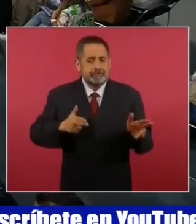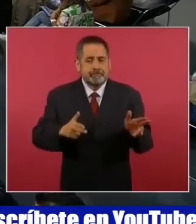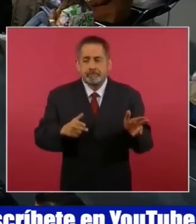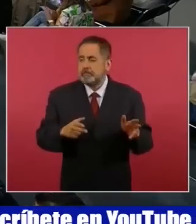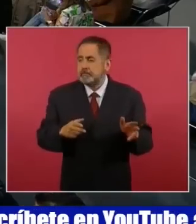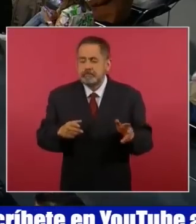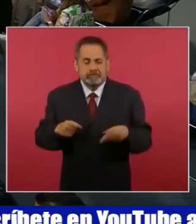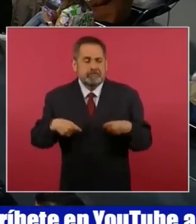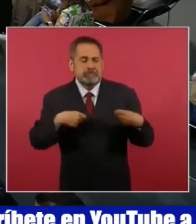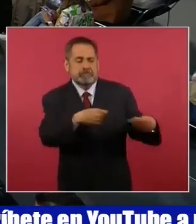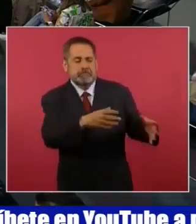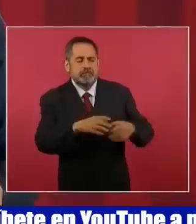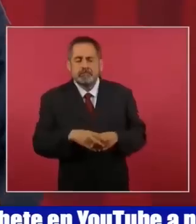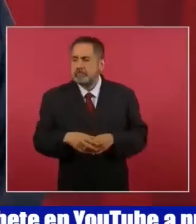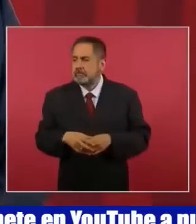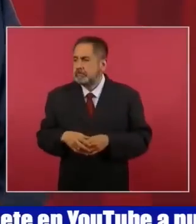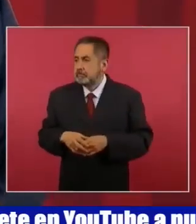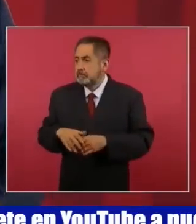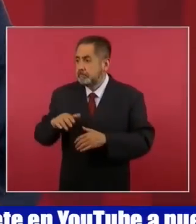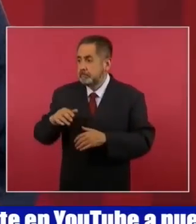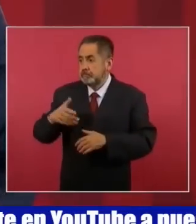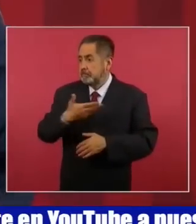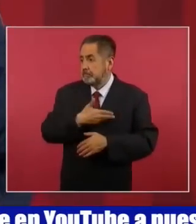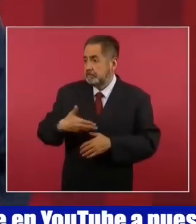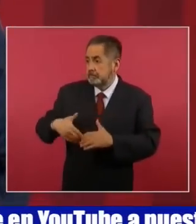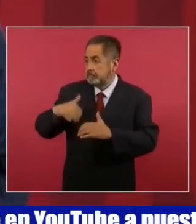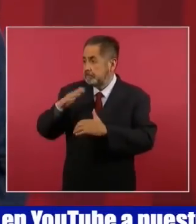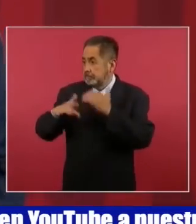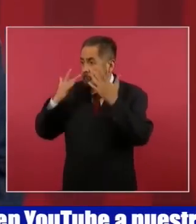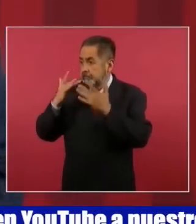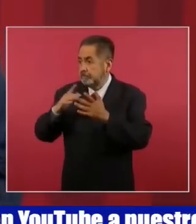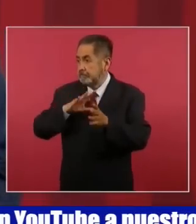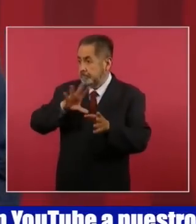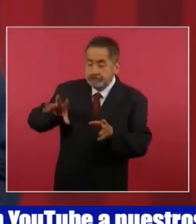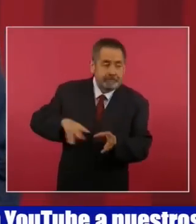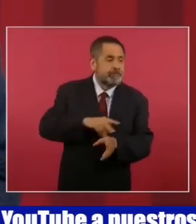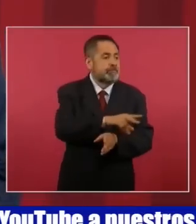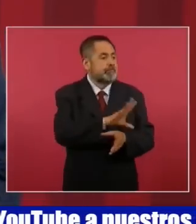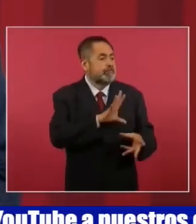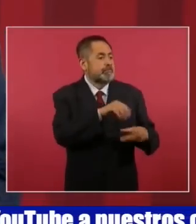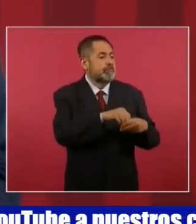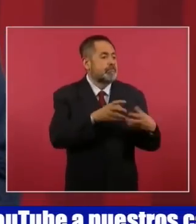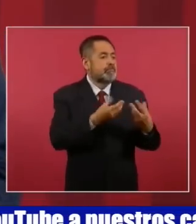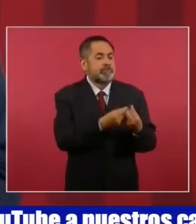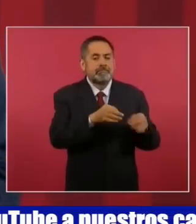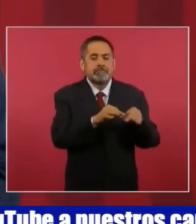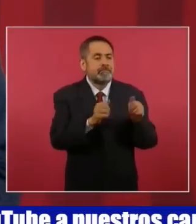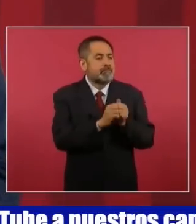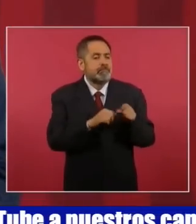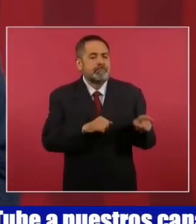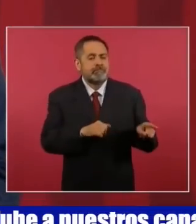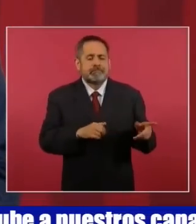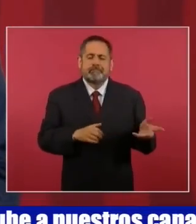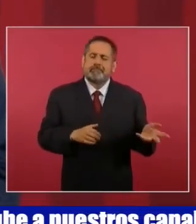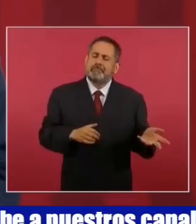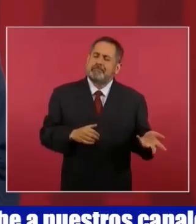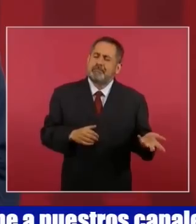empresa que compró los ferrocarriles.